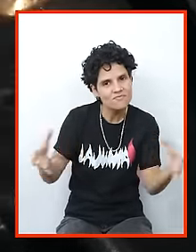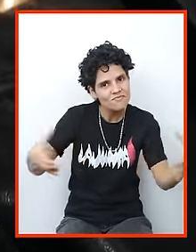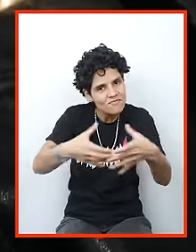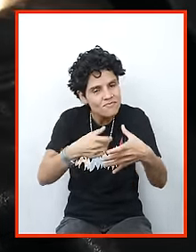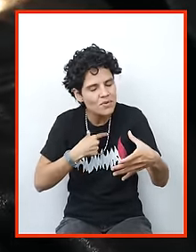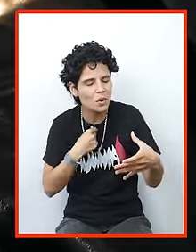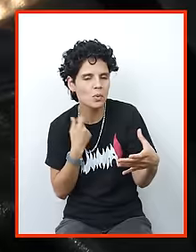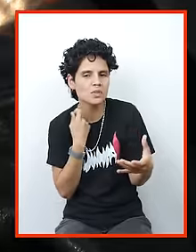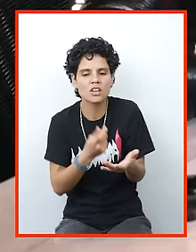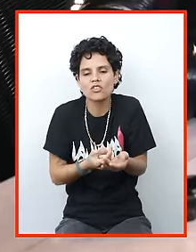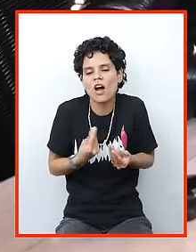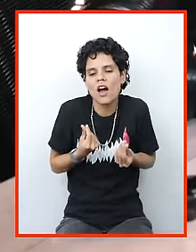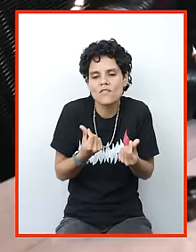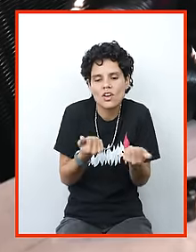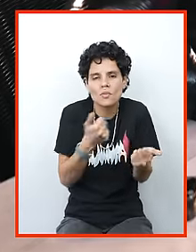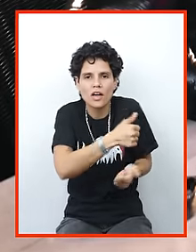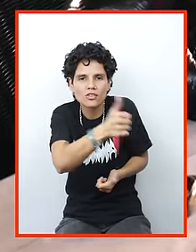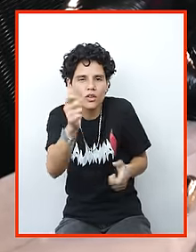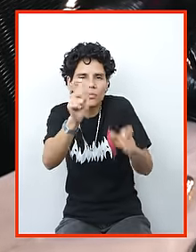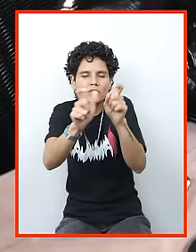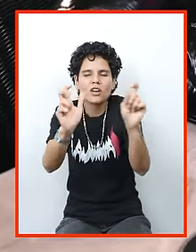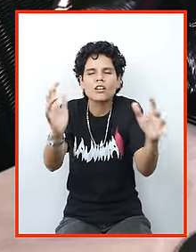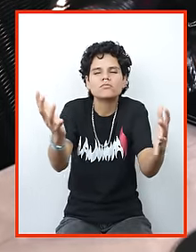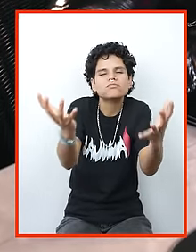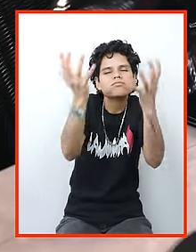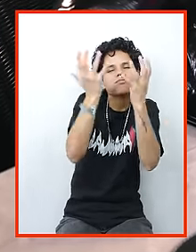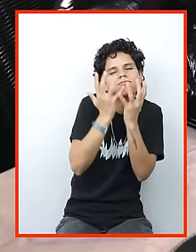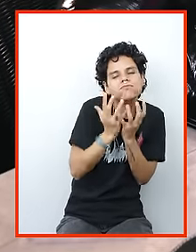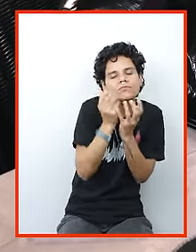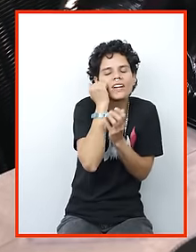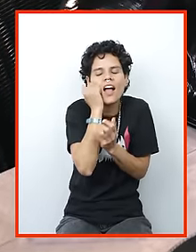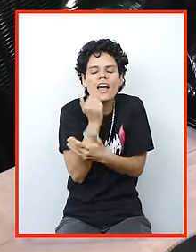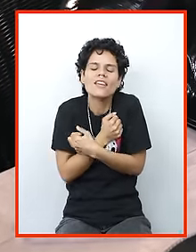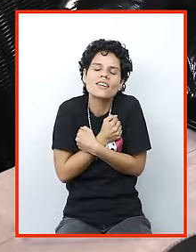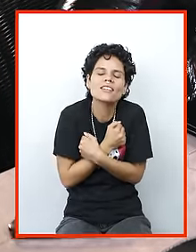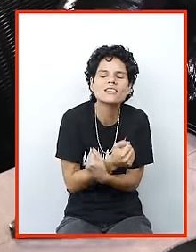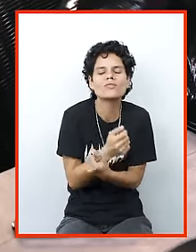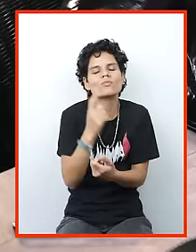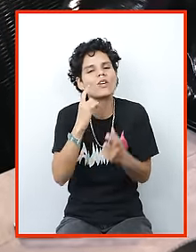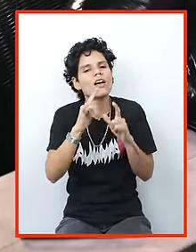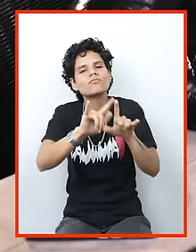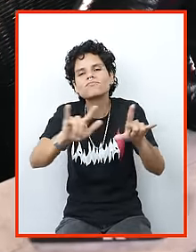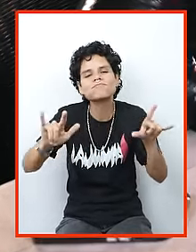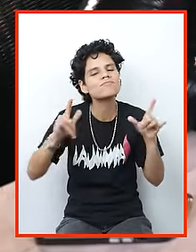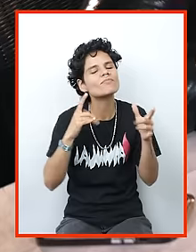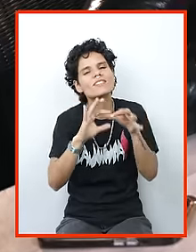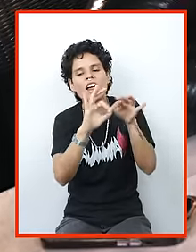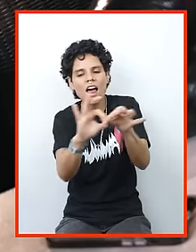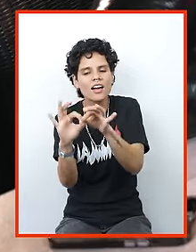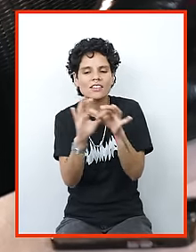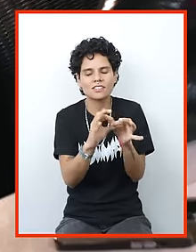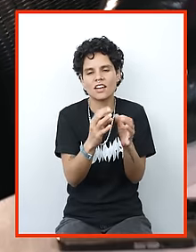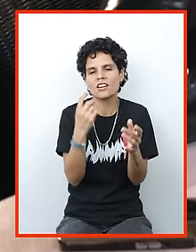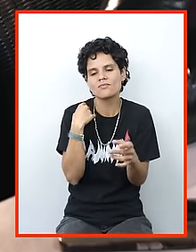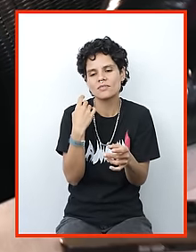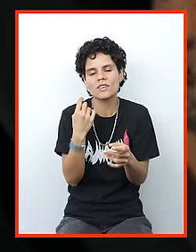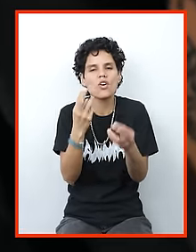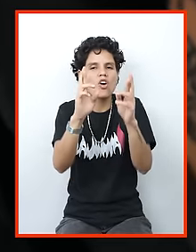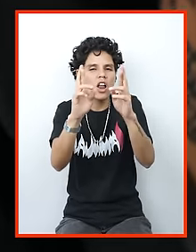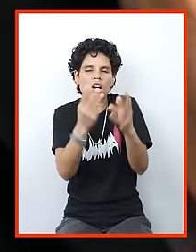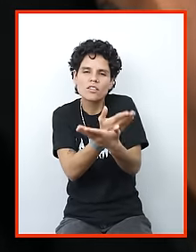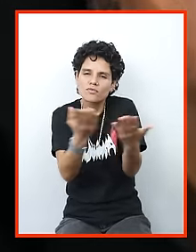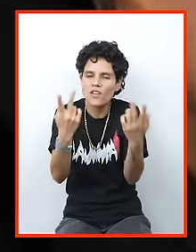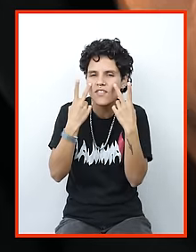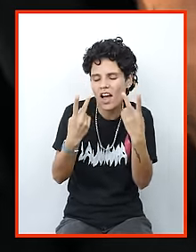¿cachai? Entonces lo valoro caleta, sí. Así que un mensajito igual para el culto, aprovechar ahí y decirle que los quiero caleta. Gracias por el amor y ahora estamos acá. Tanto que lo